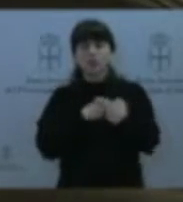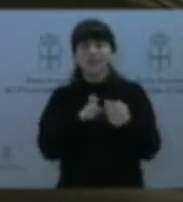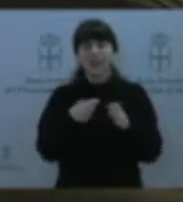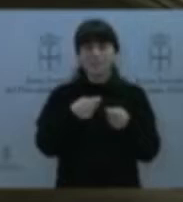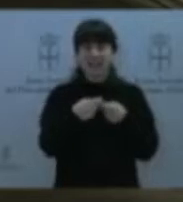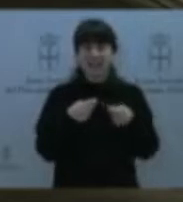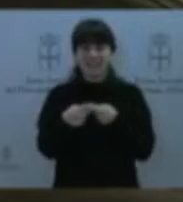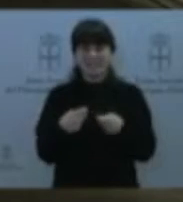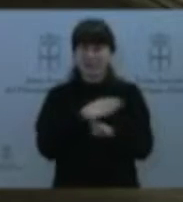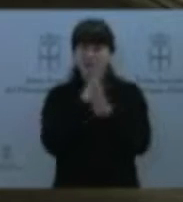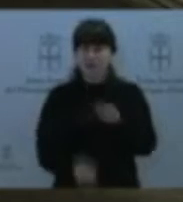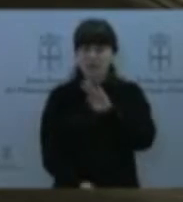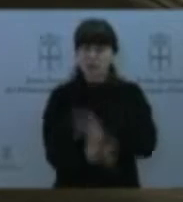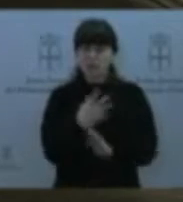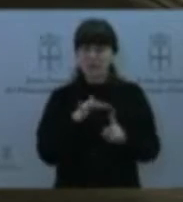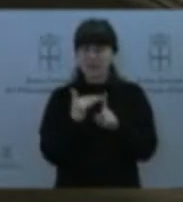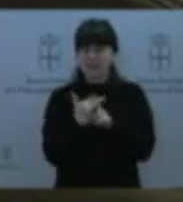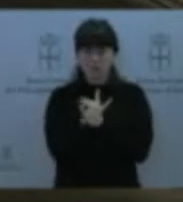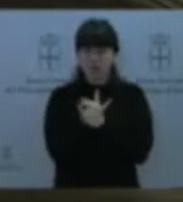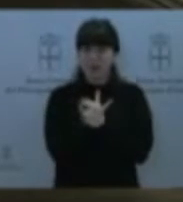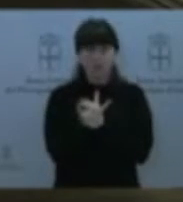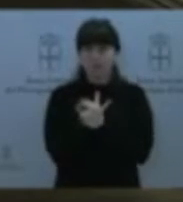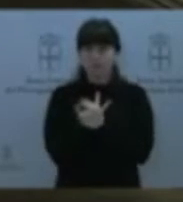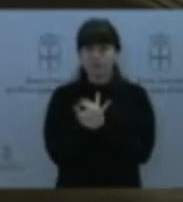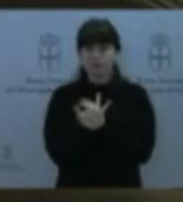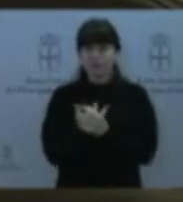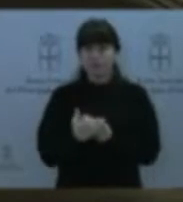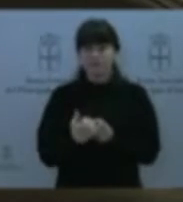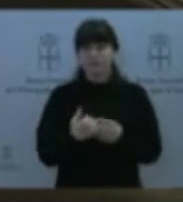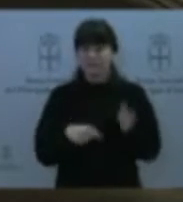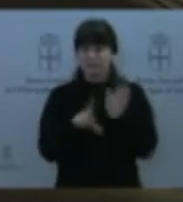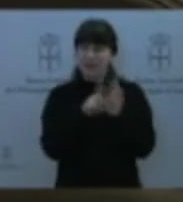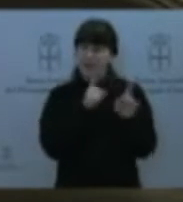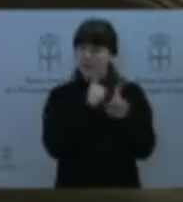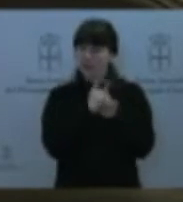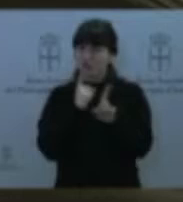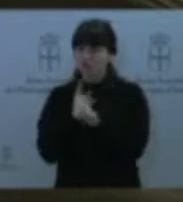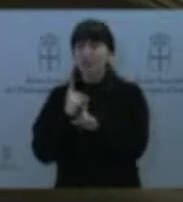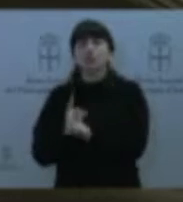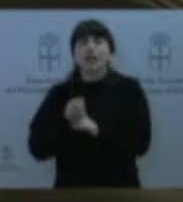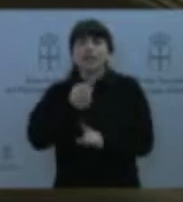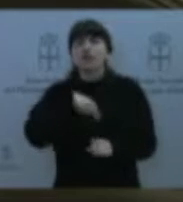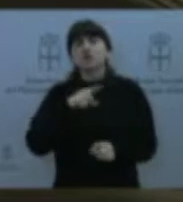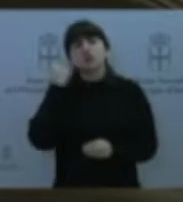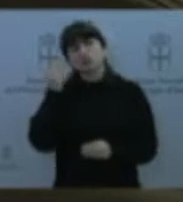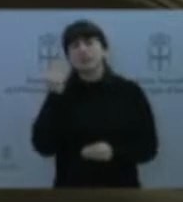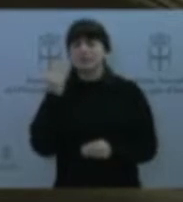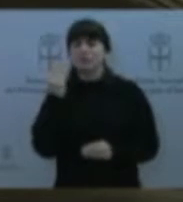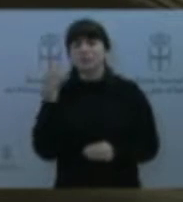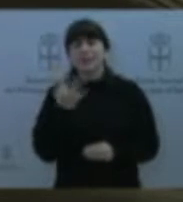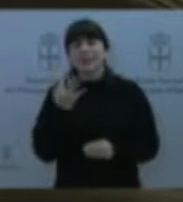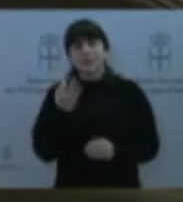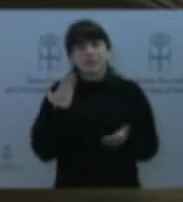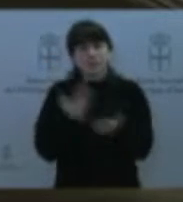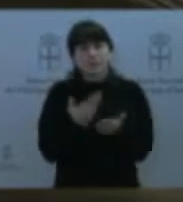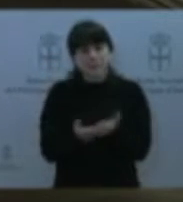toda una serie de irregularidades que entendemos debería hacerle que pidan ustedes responsabilidades a la empresa Recrea o a